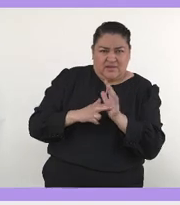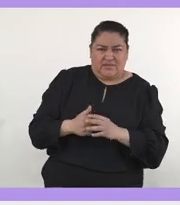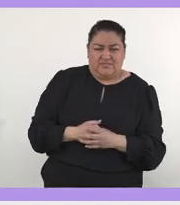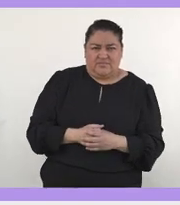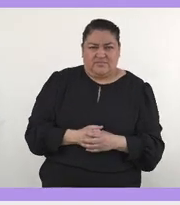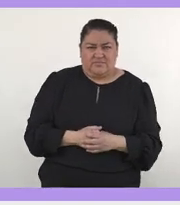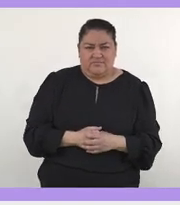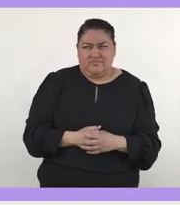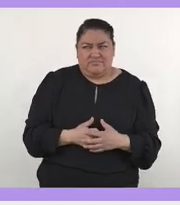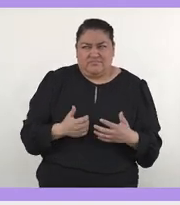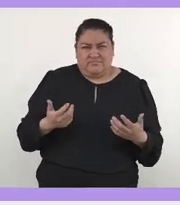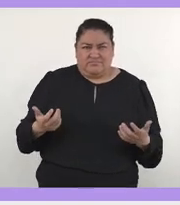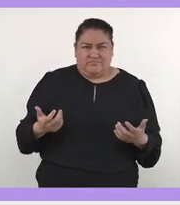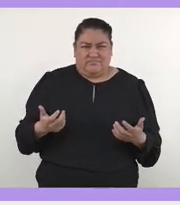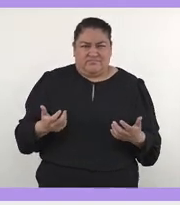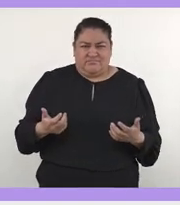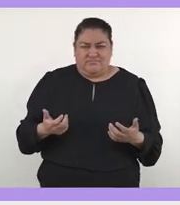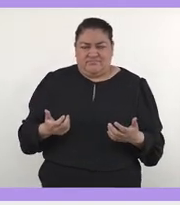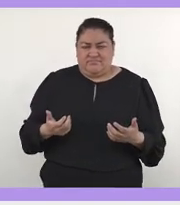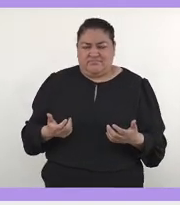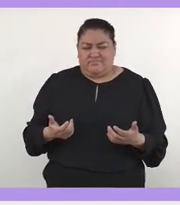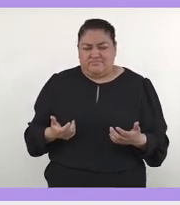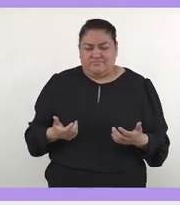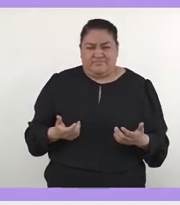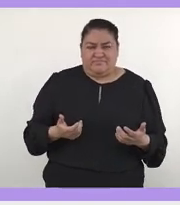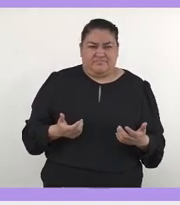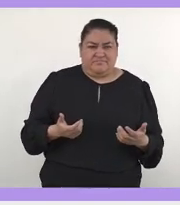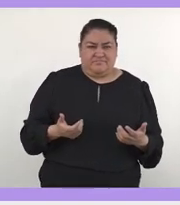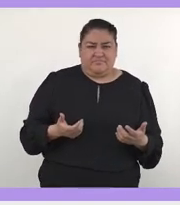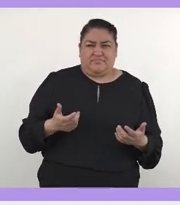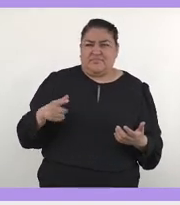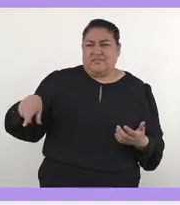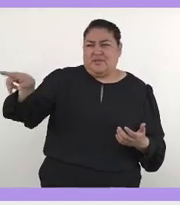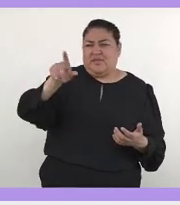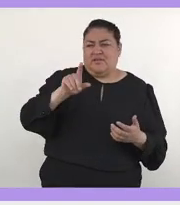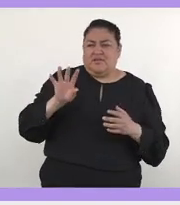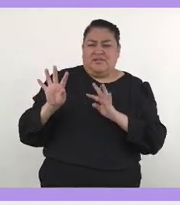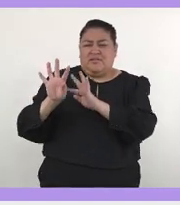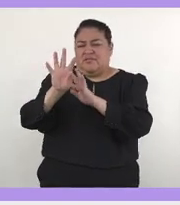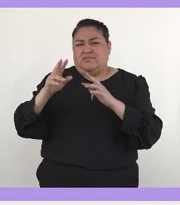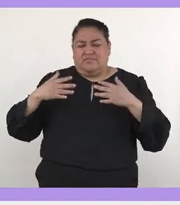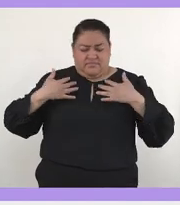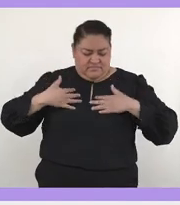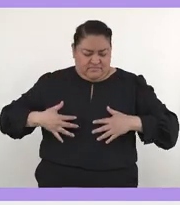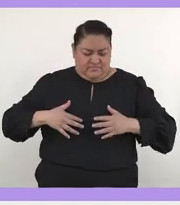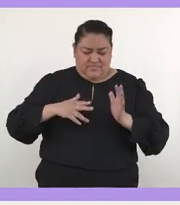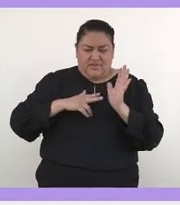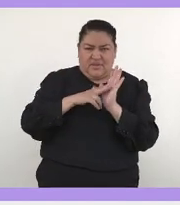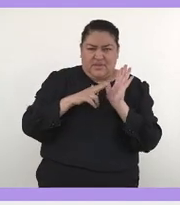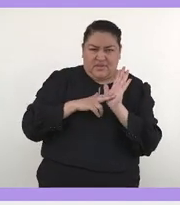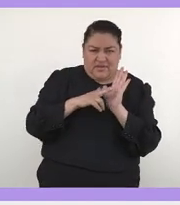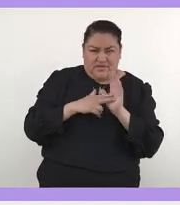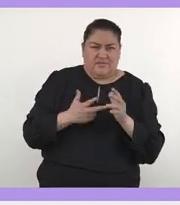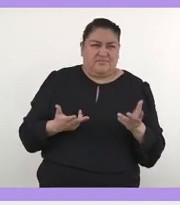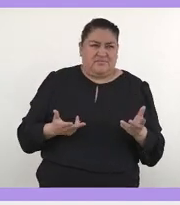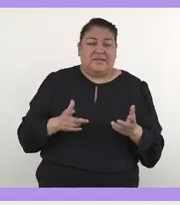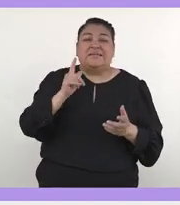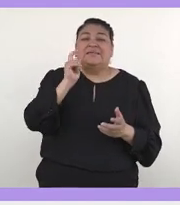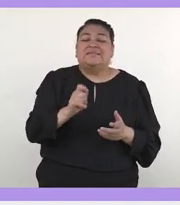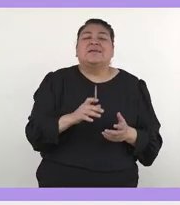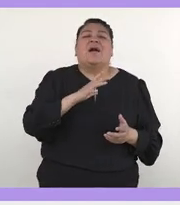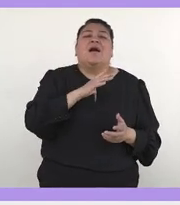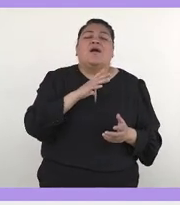alguna vez en lugares y el este no sé los vestidos de negro no sé una cosa así no sé pues Pueden decir las mujeres vestidas de negro o sea tenemos